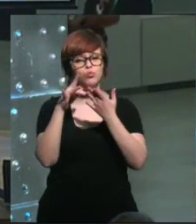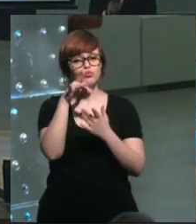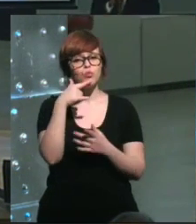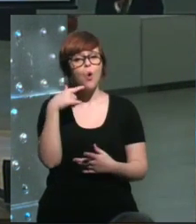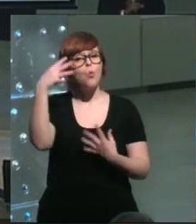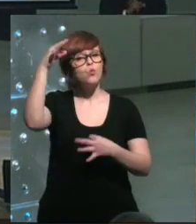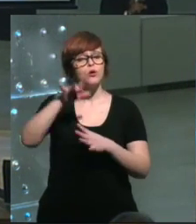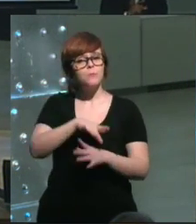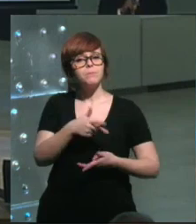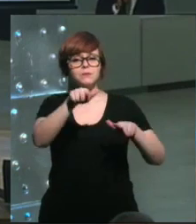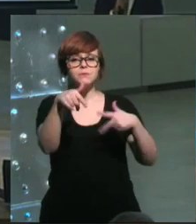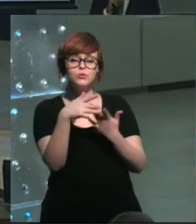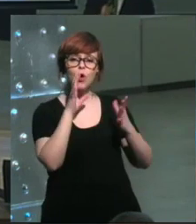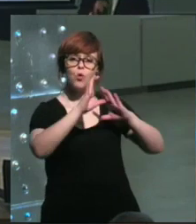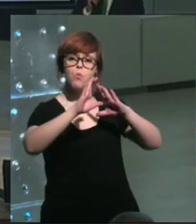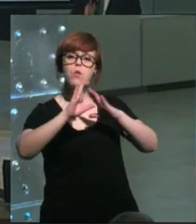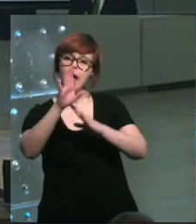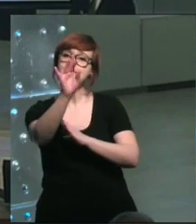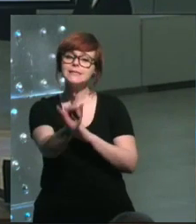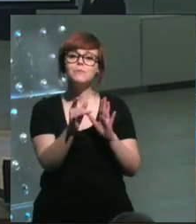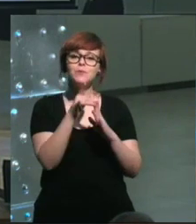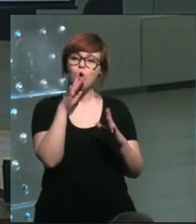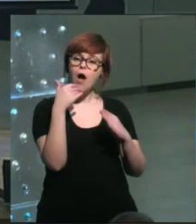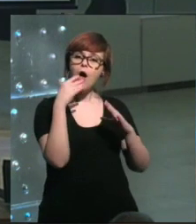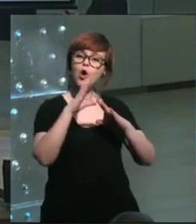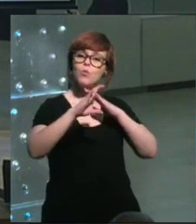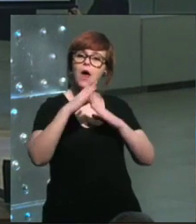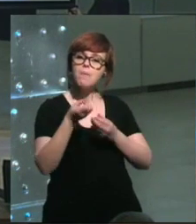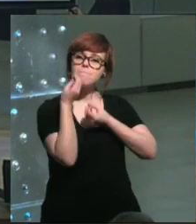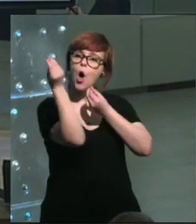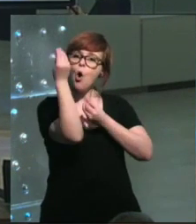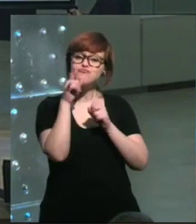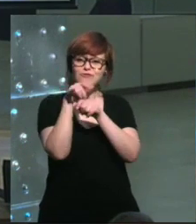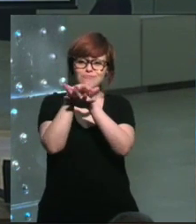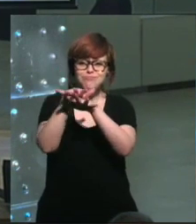solamente te permite comunicar mejor y a más gente.